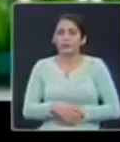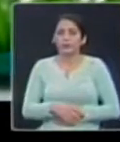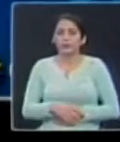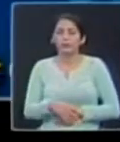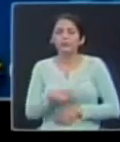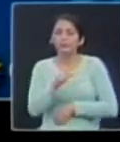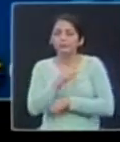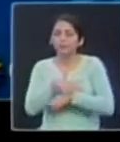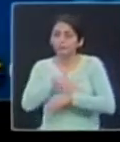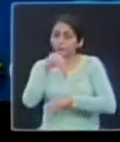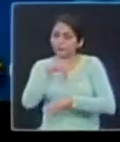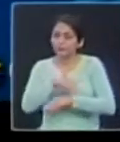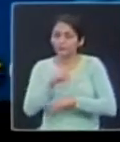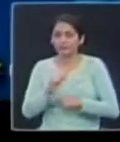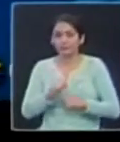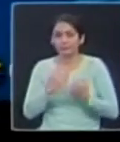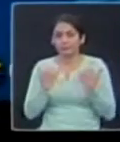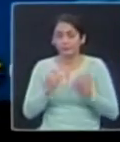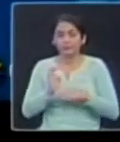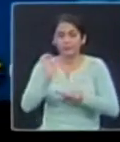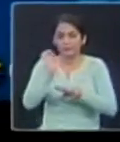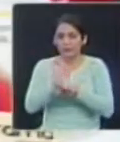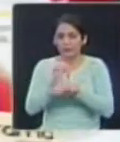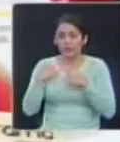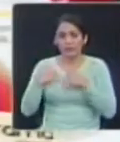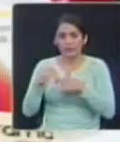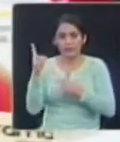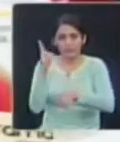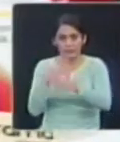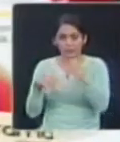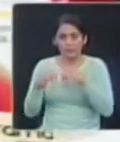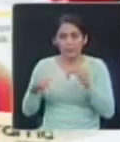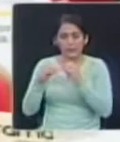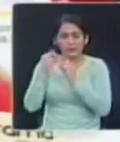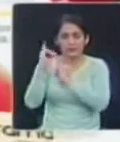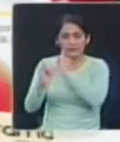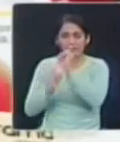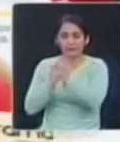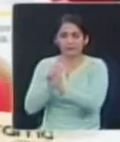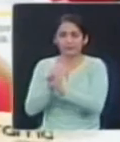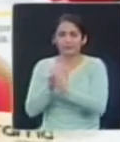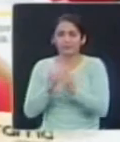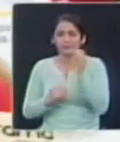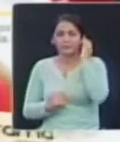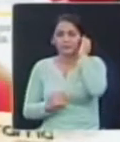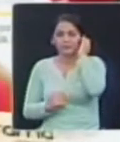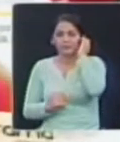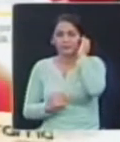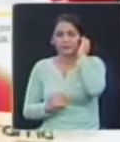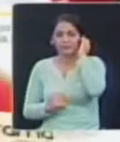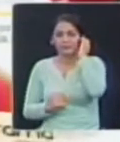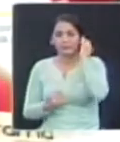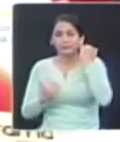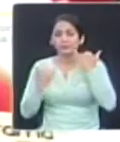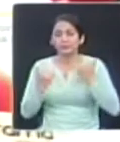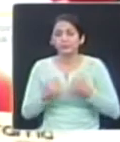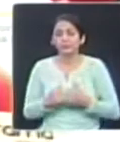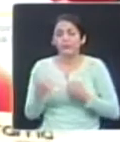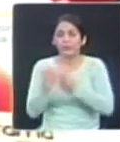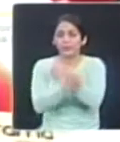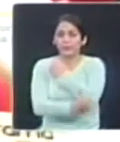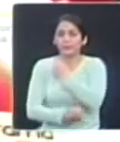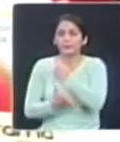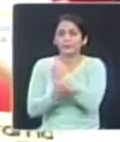misiones comerciales y ferias internacionales. Hemos trabajado en misión inversa con Rusia y hemos asistido a la feria,